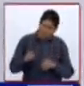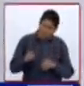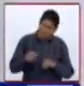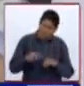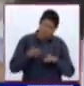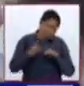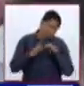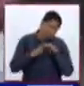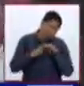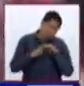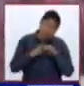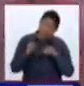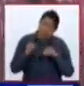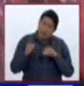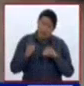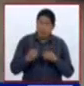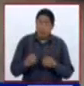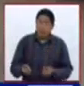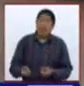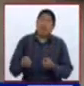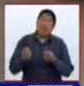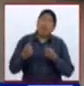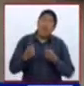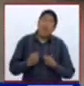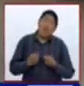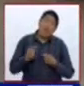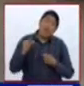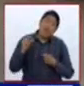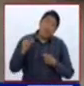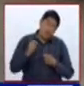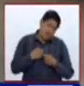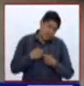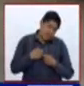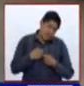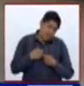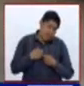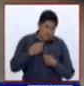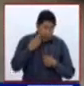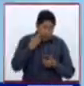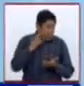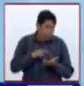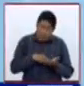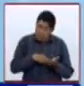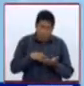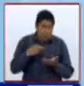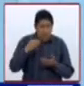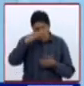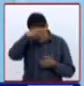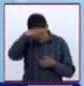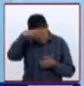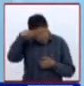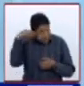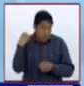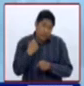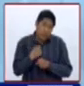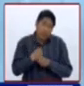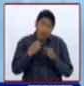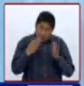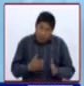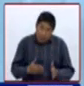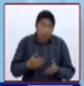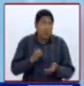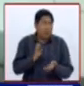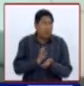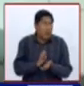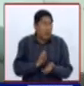salarial eso. Eso es una dádiva que el gobierno no ha reconocido el esfuerzo de los trabajadores en salud, porque